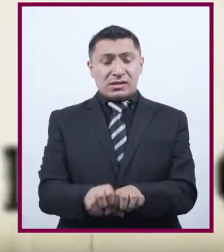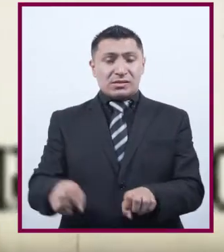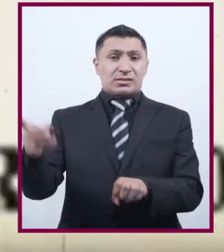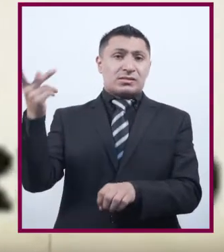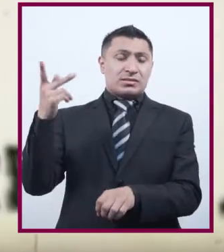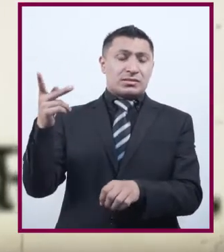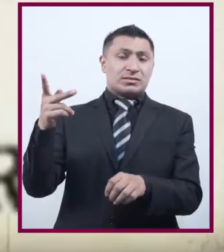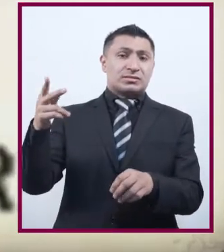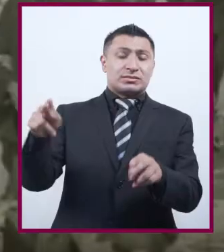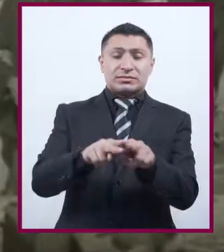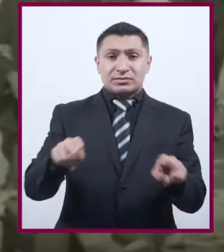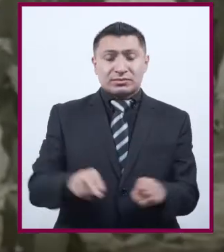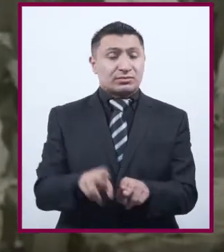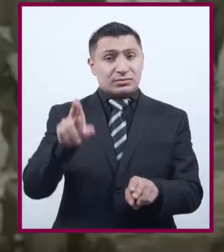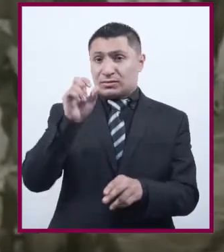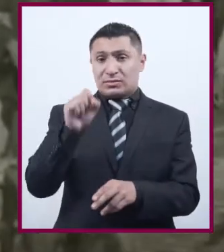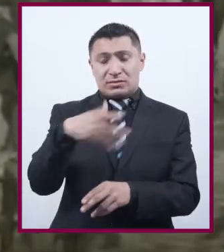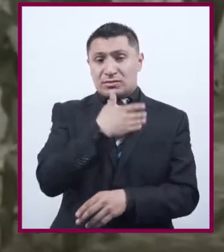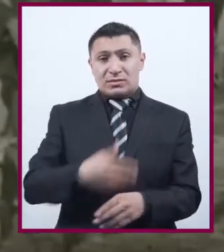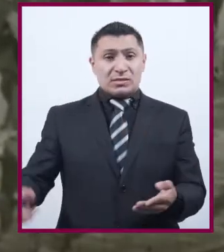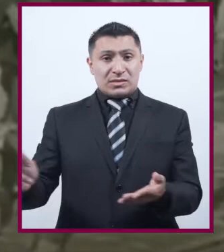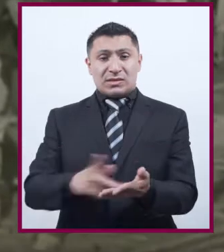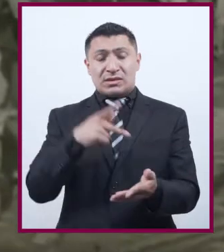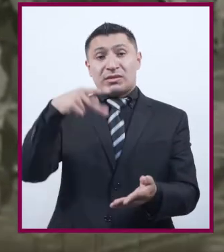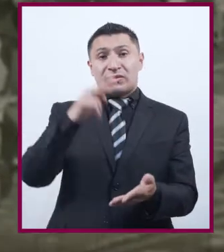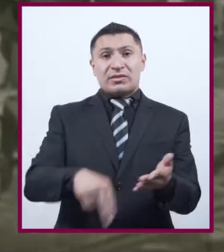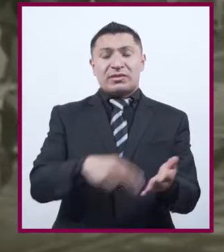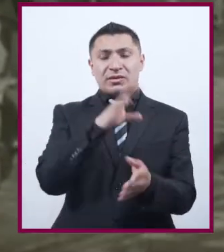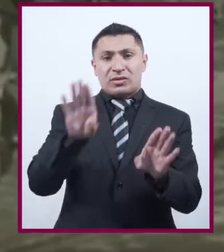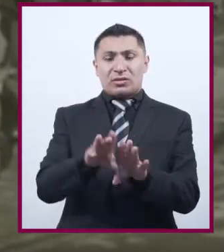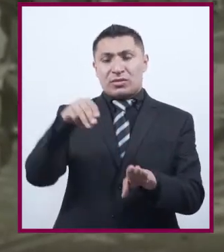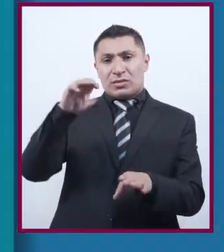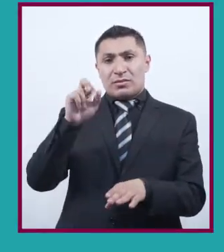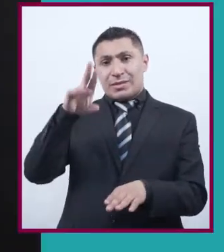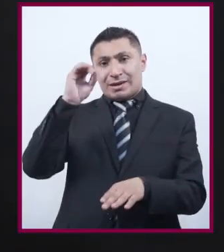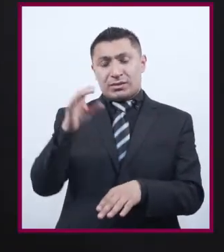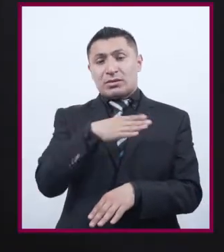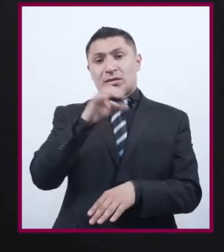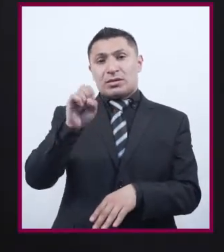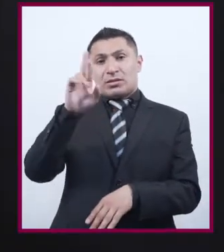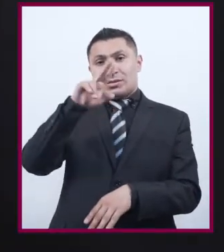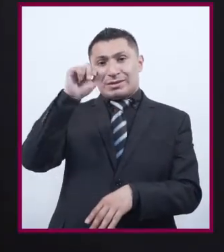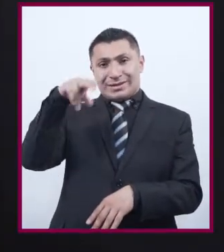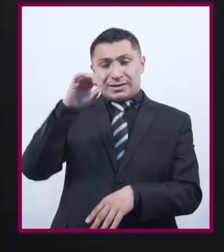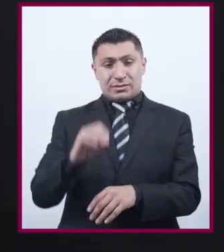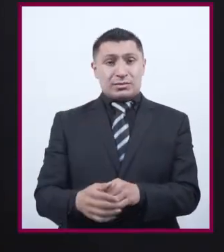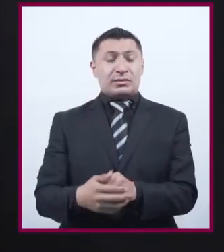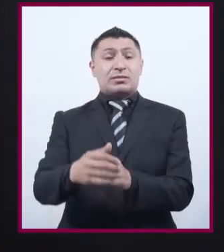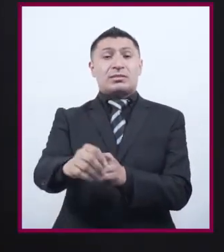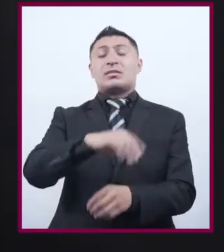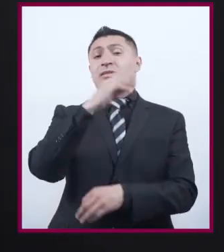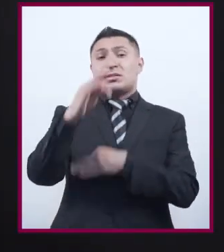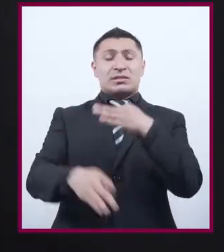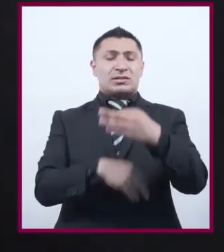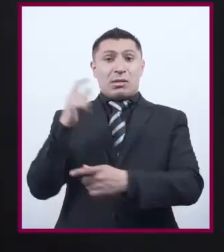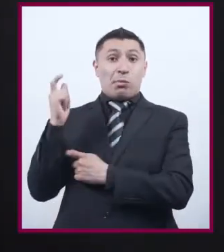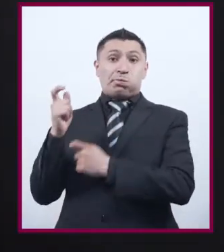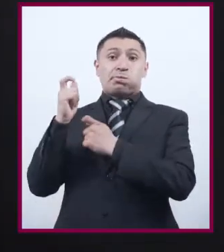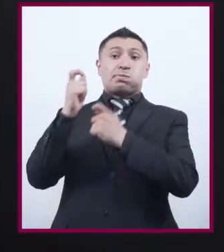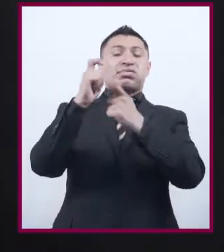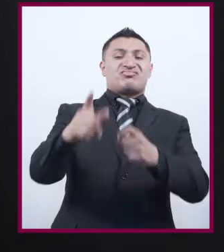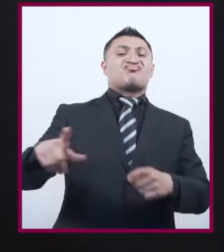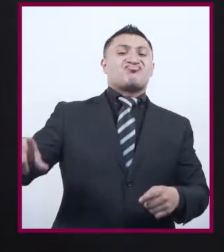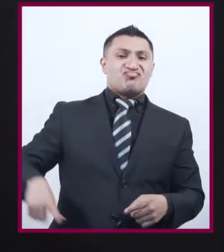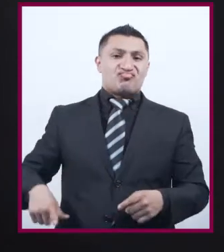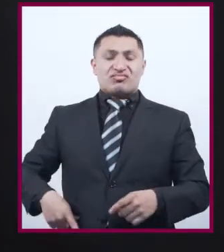Nacional antirreeleccionista, pero firmando como Marcos Serrano. Sin embargo, toda manifestación fue perseguida